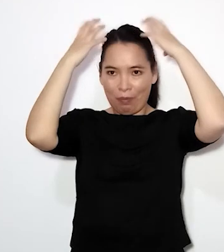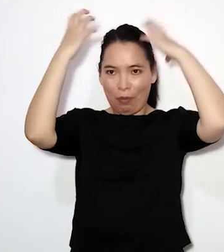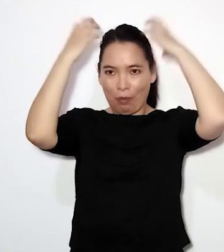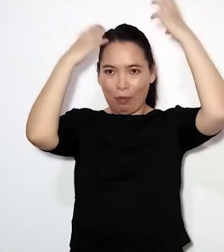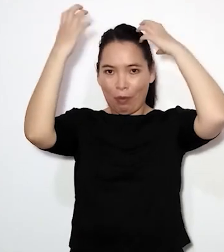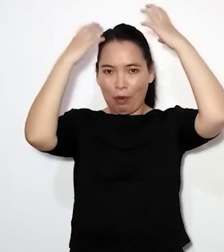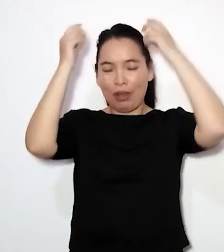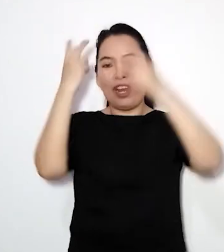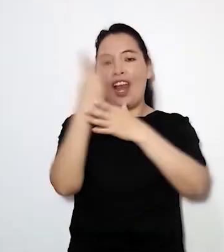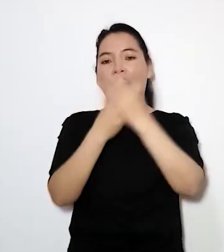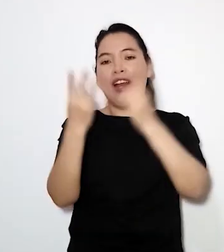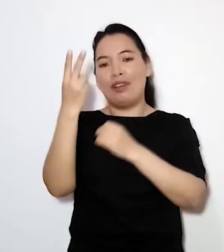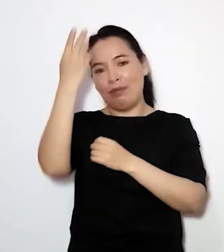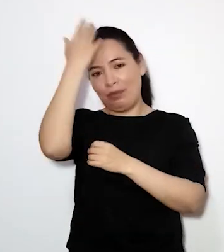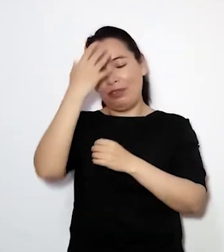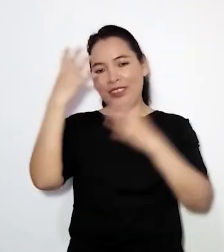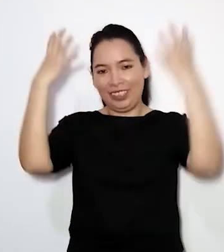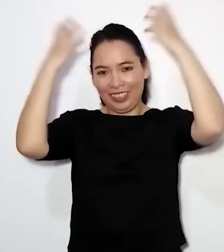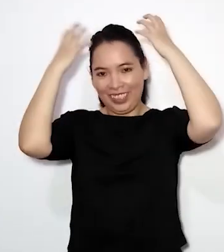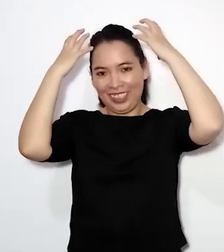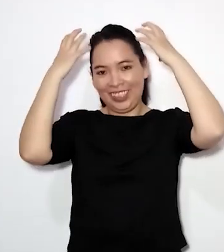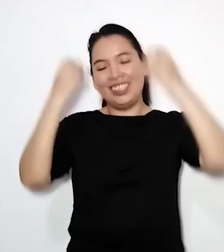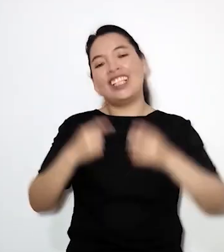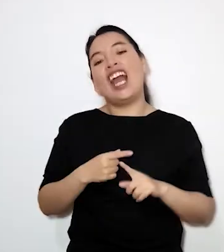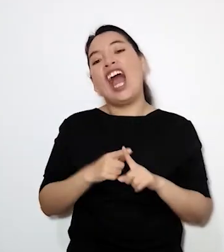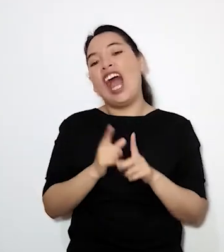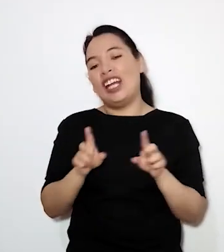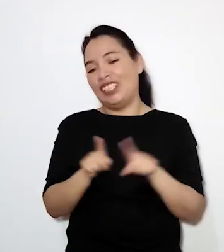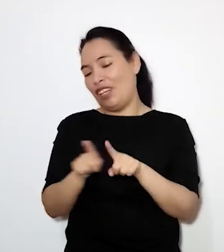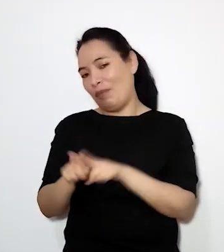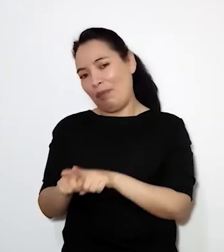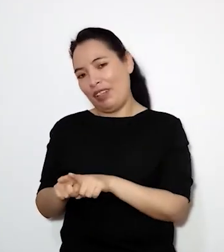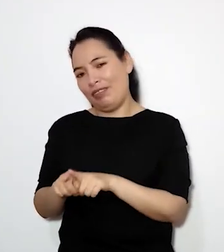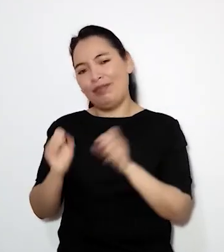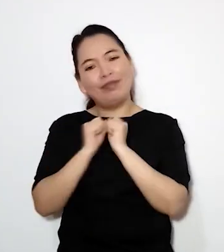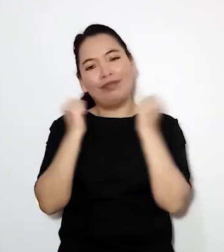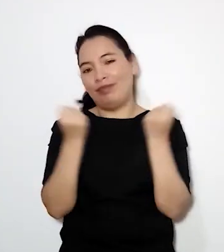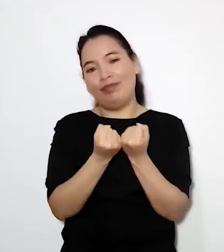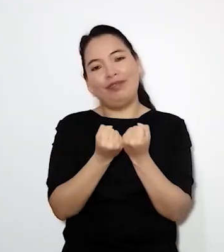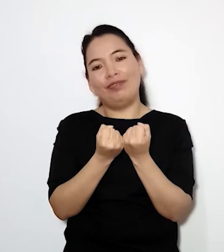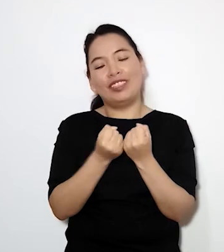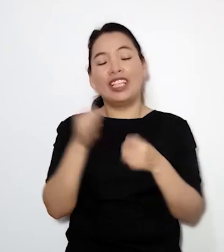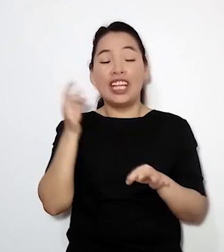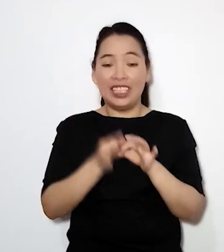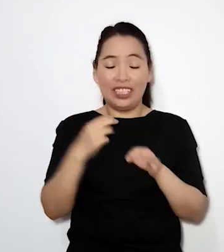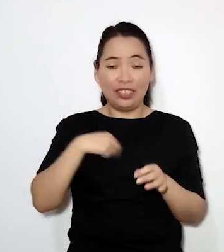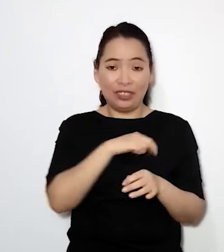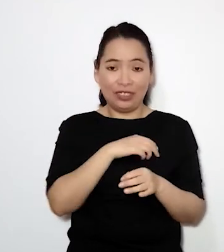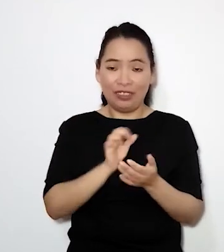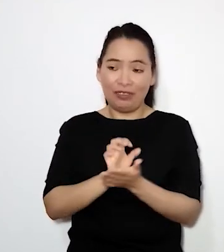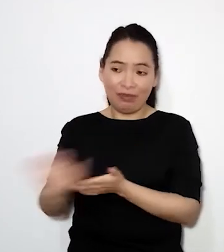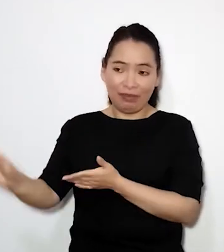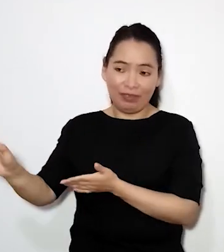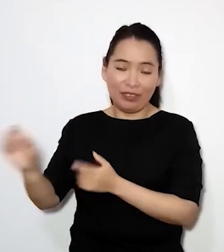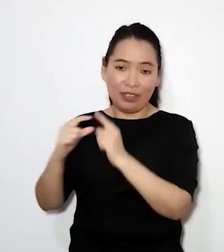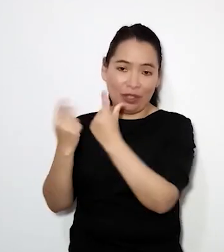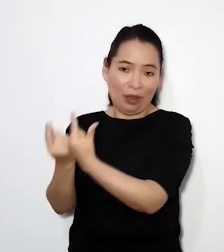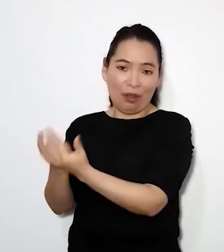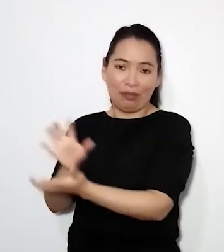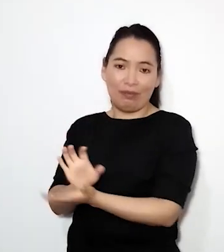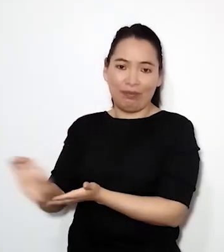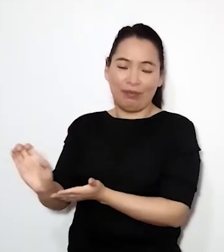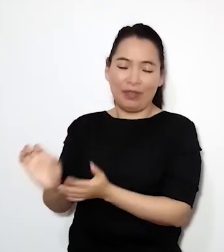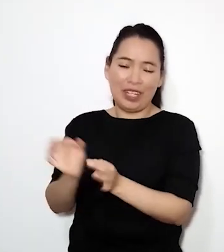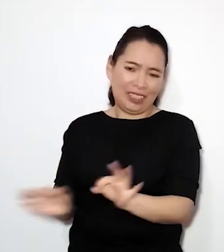completamente. Es lo mismo con la sociedad. Si es que excluimos a una parte importante que nos puede enseñar